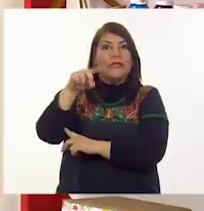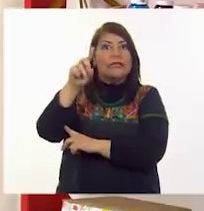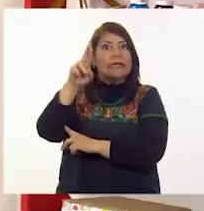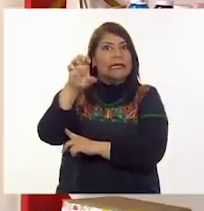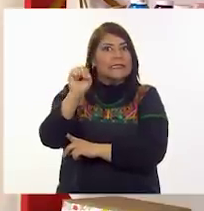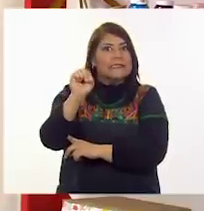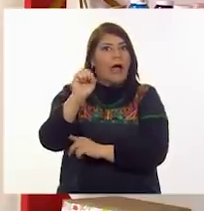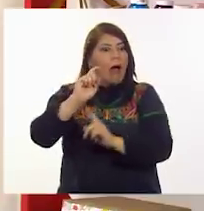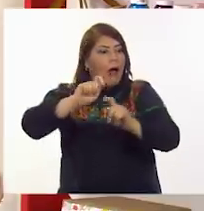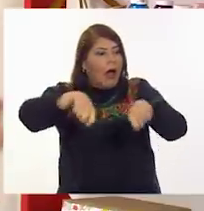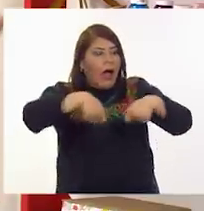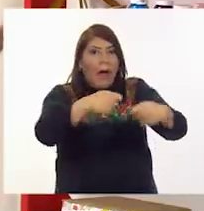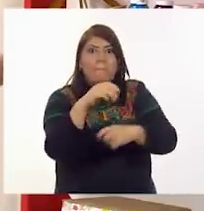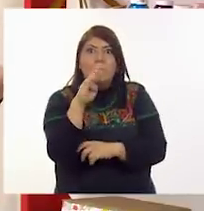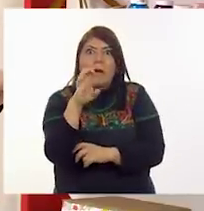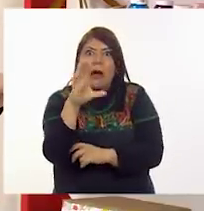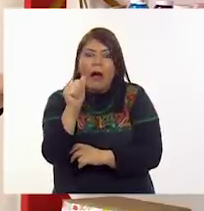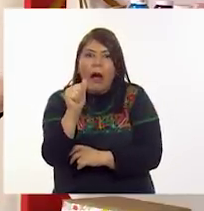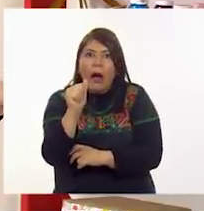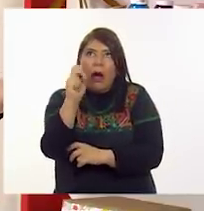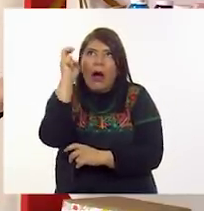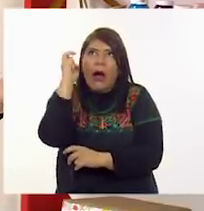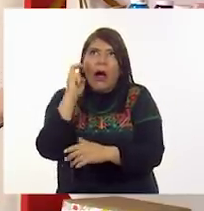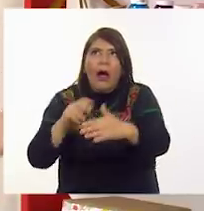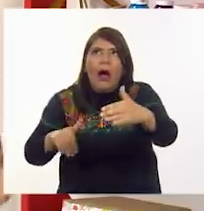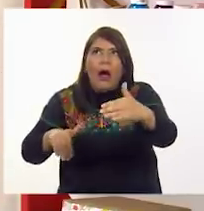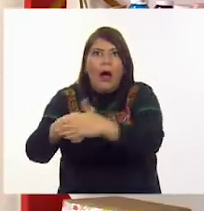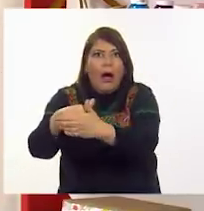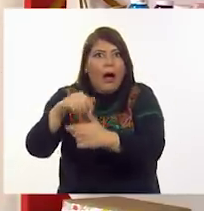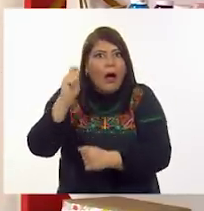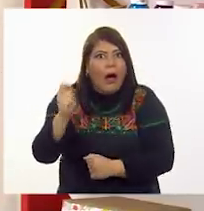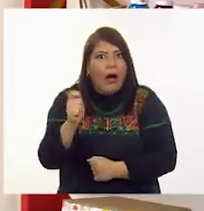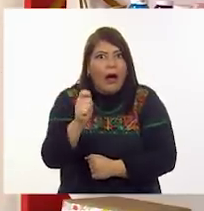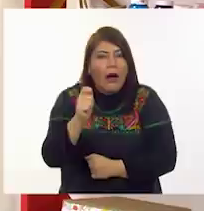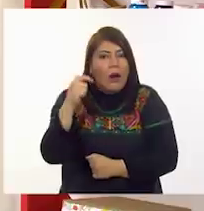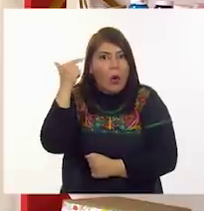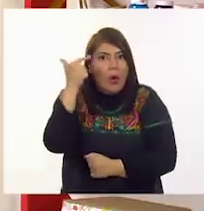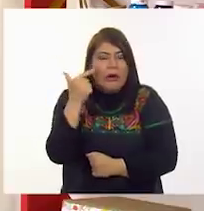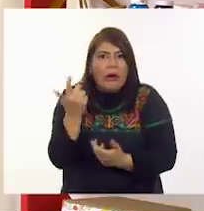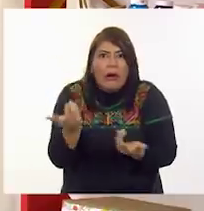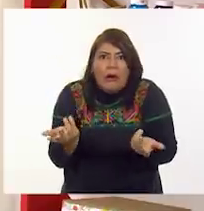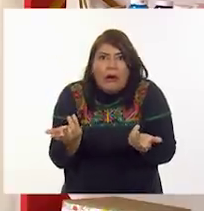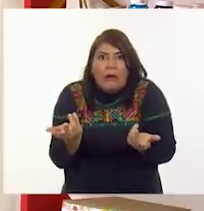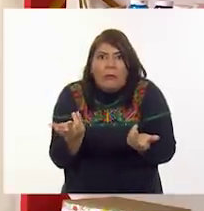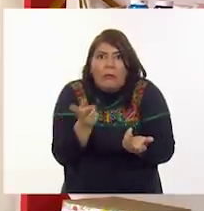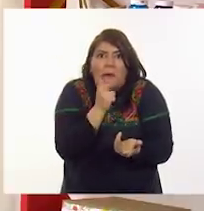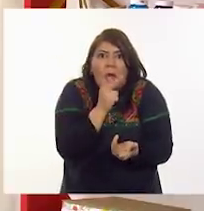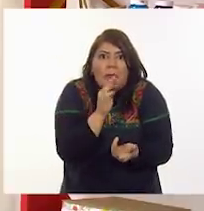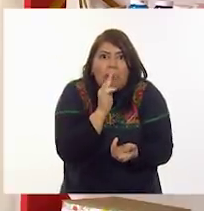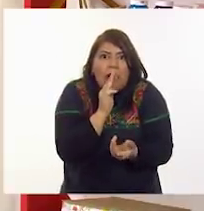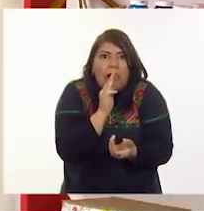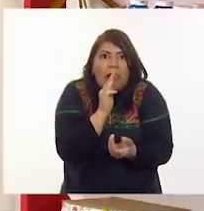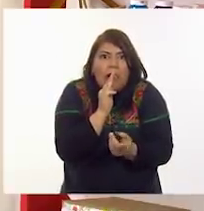¿Se imaginan? A Londres. ¿Y su mamá y su papá? ¿Saben lo que le